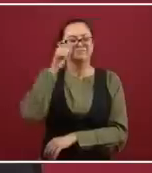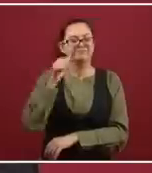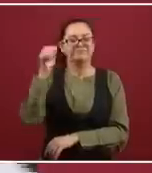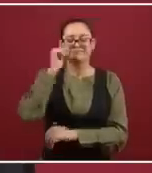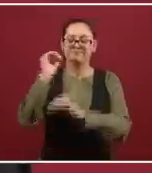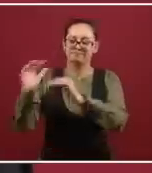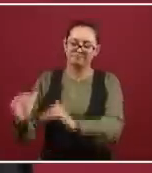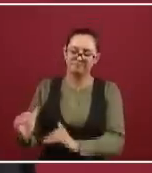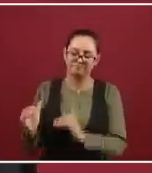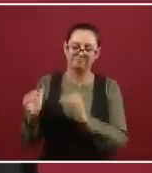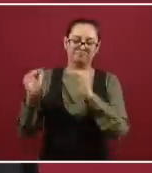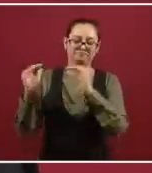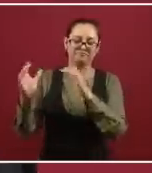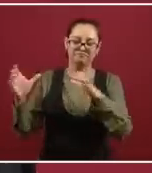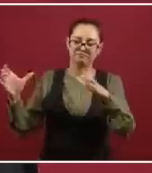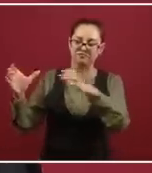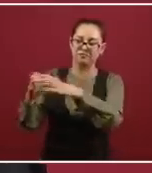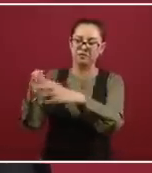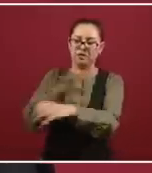se les va a dar la espalda,